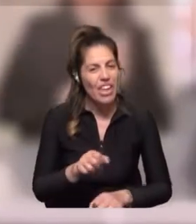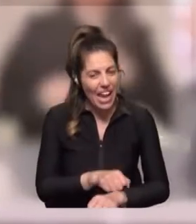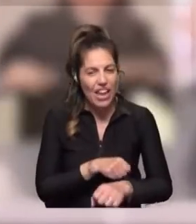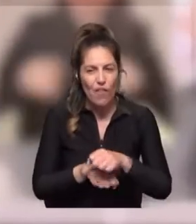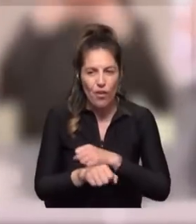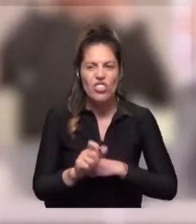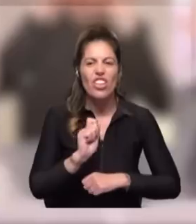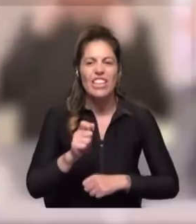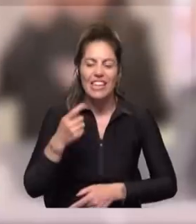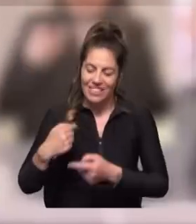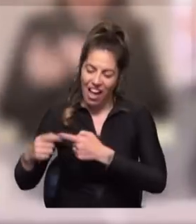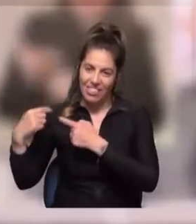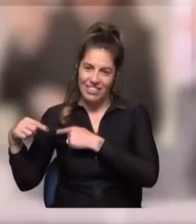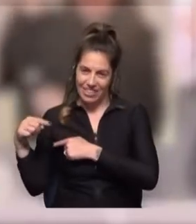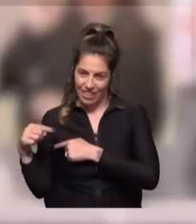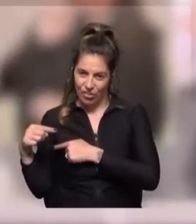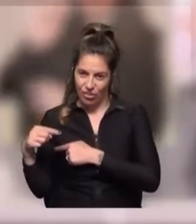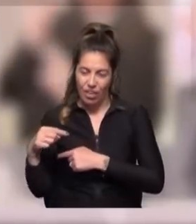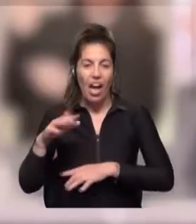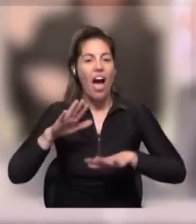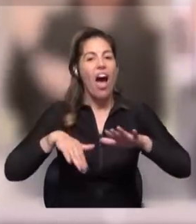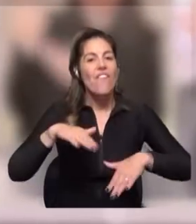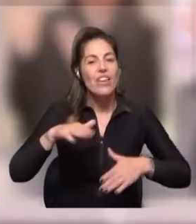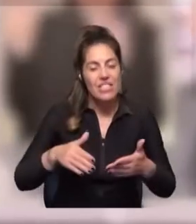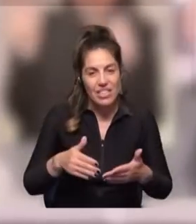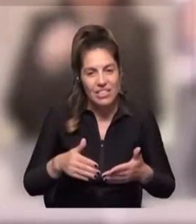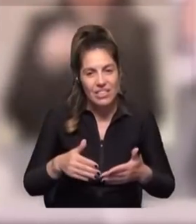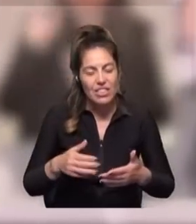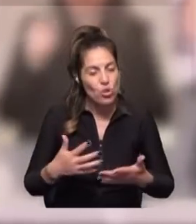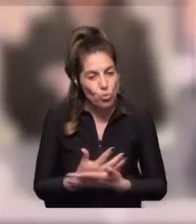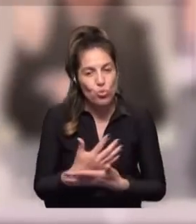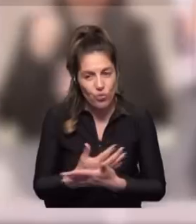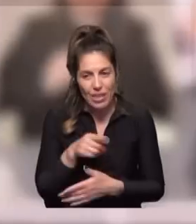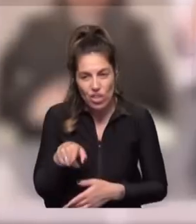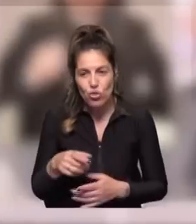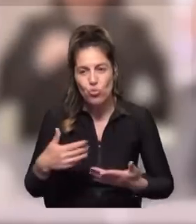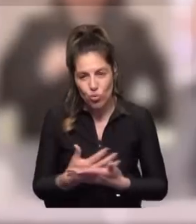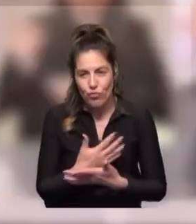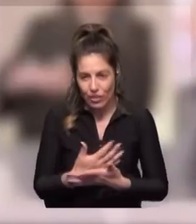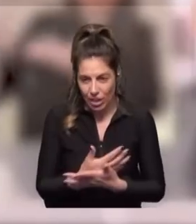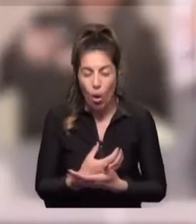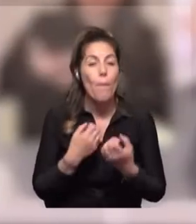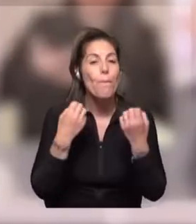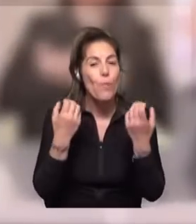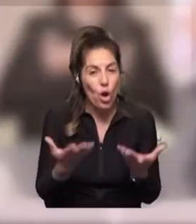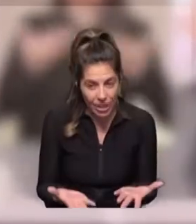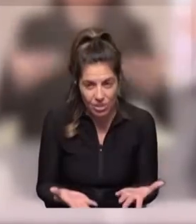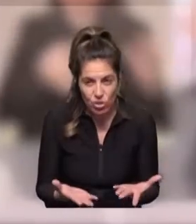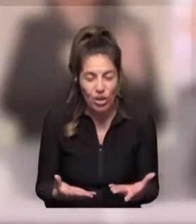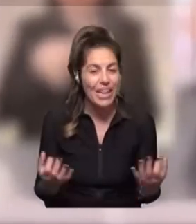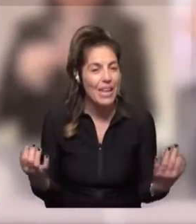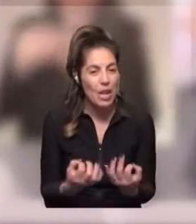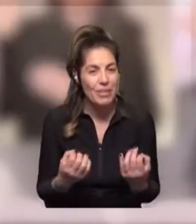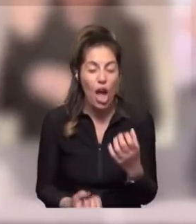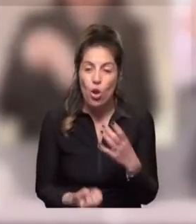quienes nos antecedieron y muchas veces de su sufrimiento por eso y en particular